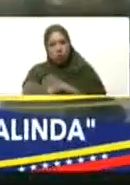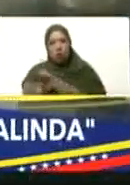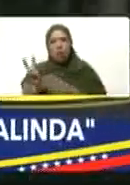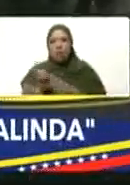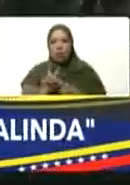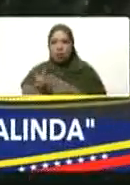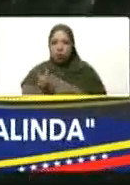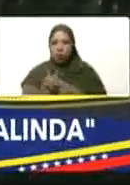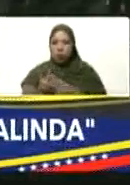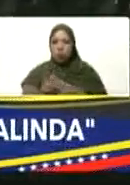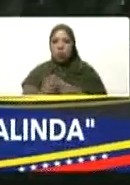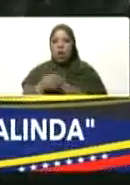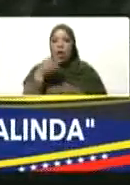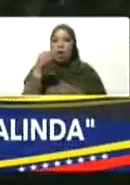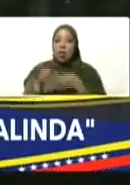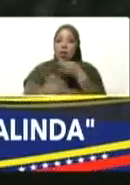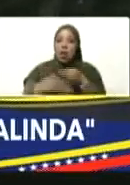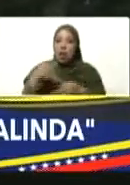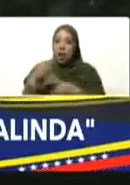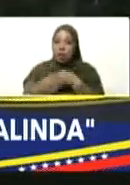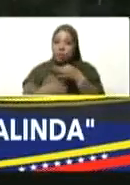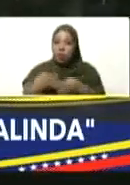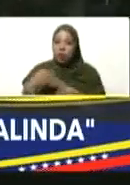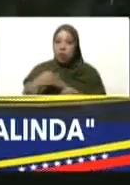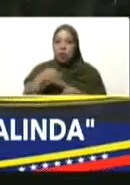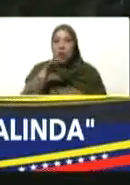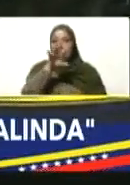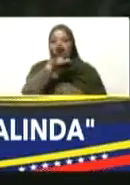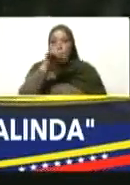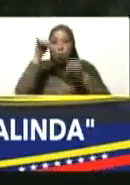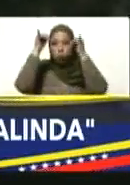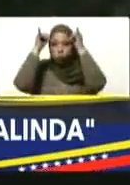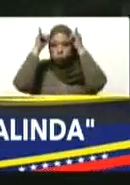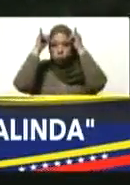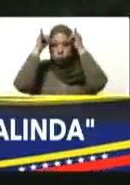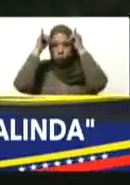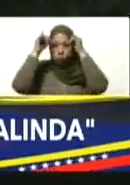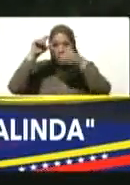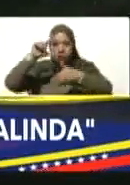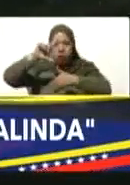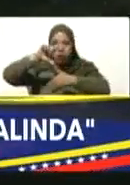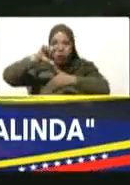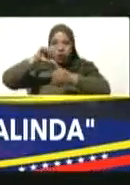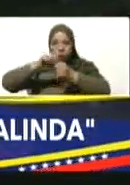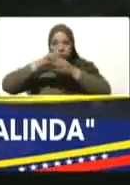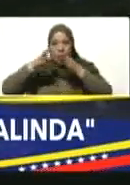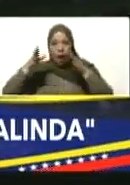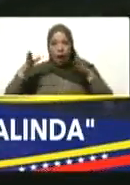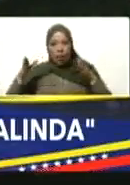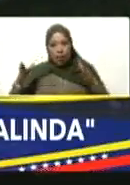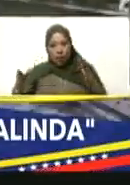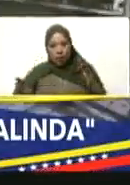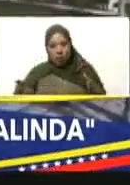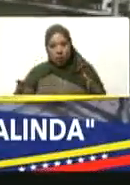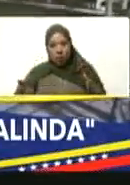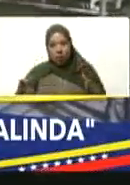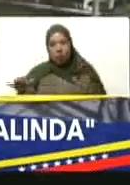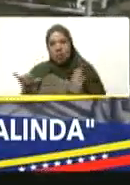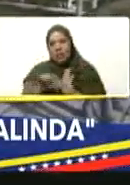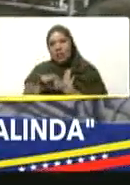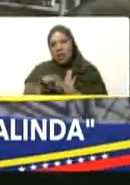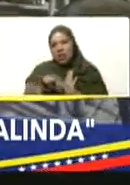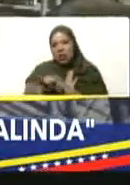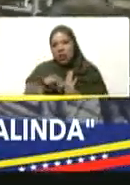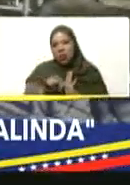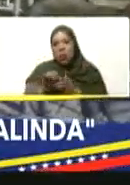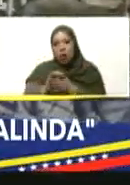Venezuela cuenta con el rebaño bufalino más grande de Latinoamérica. Muy seguida de cerca tenemos a